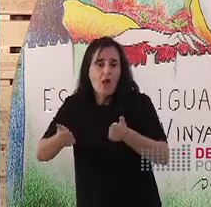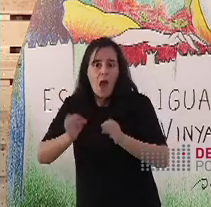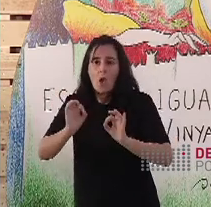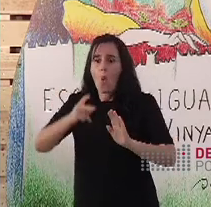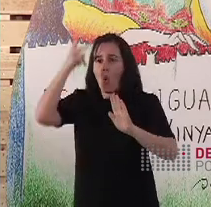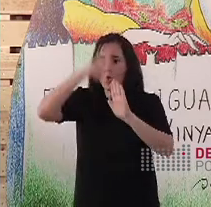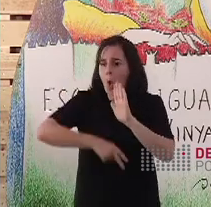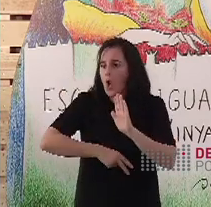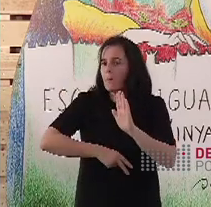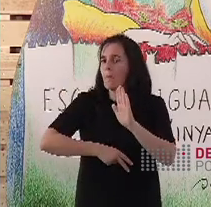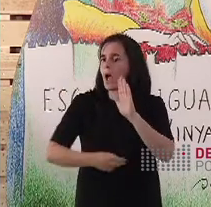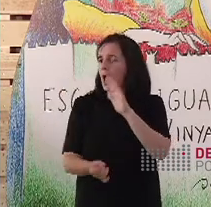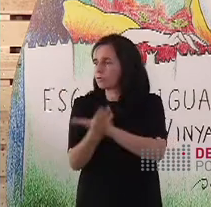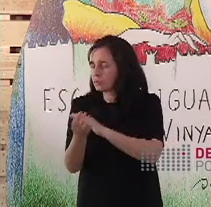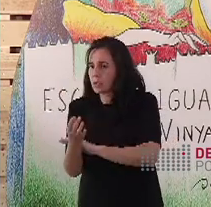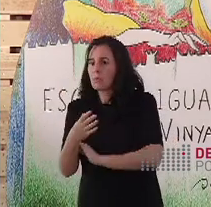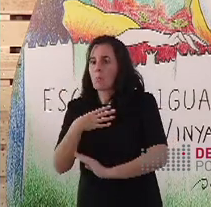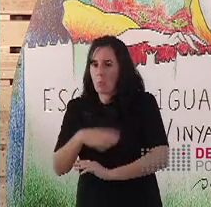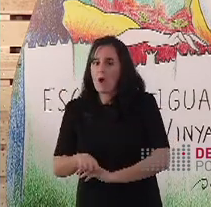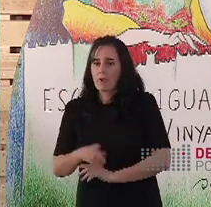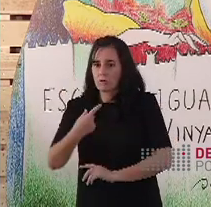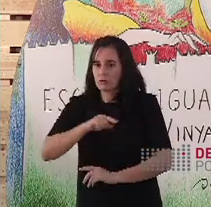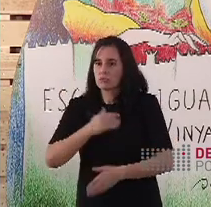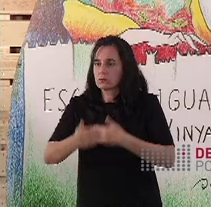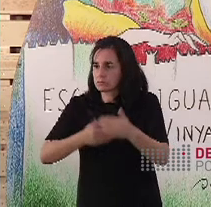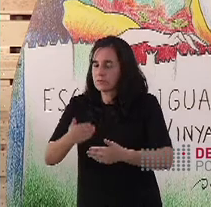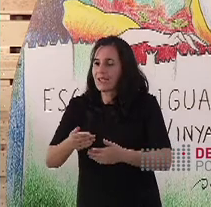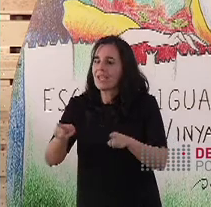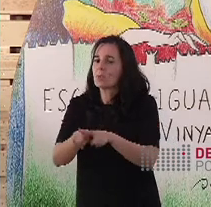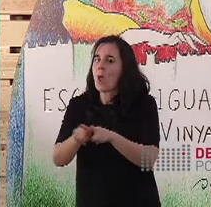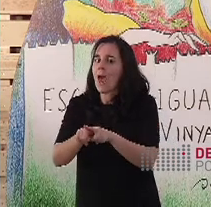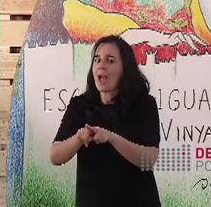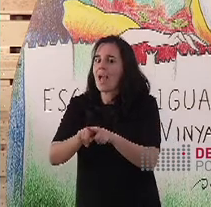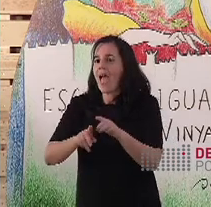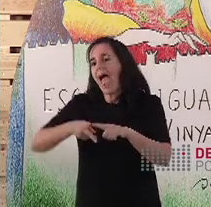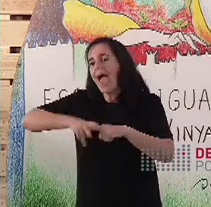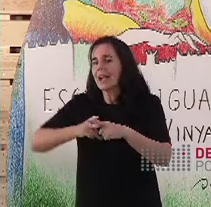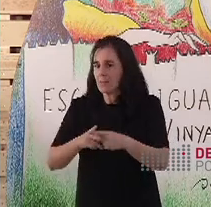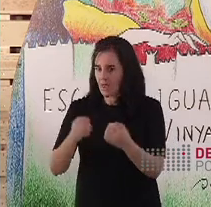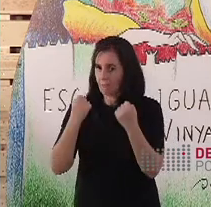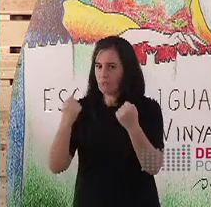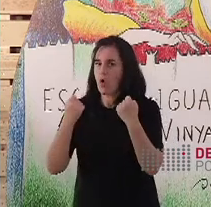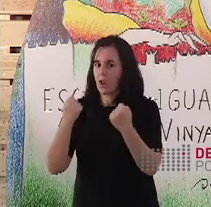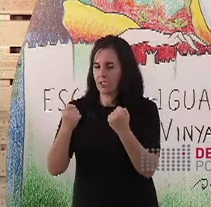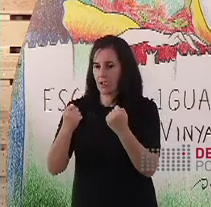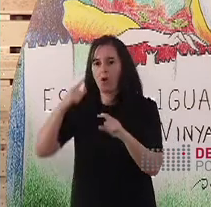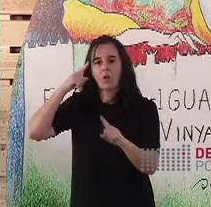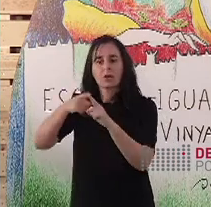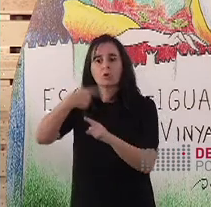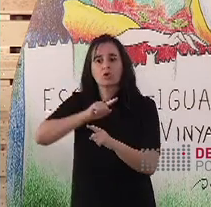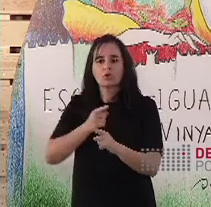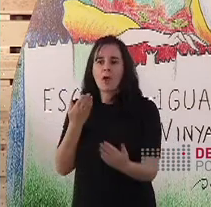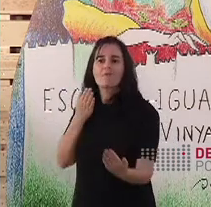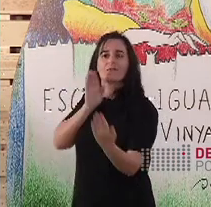reglamentación do que existe, das leis sancionadoras que existen, xa podría ser un mecanismo forte, bastante forte, para poder afrontar